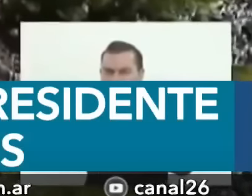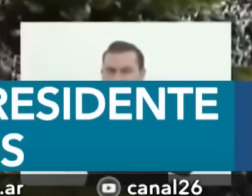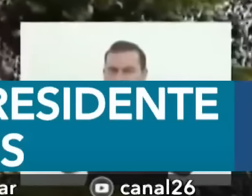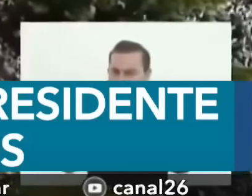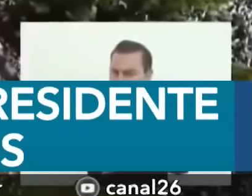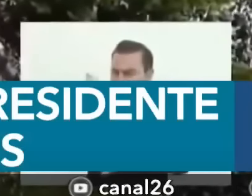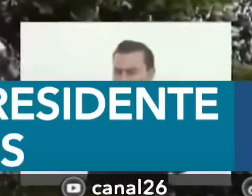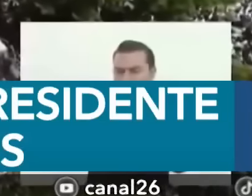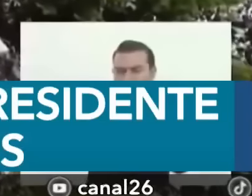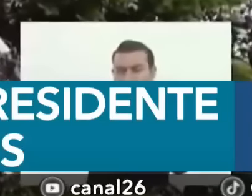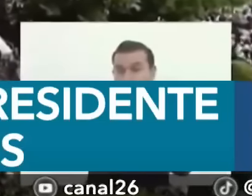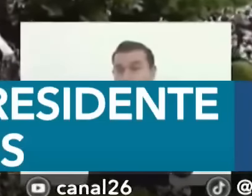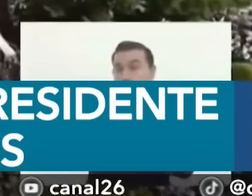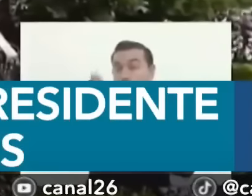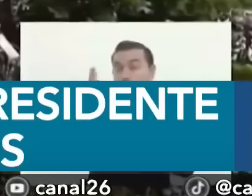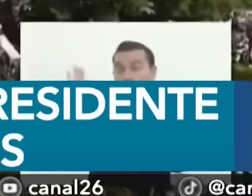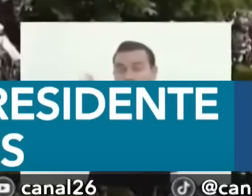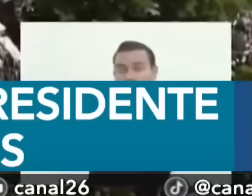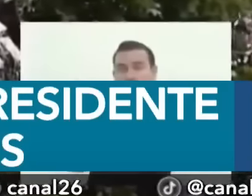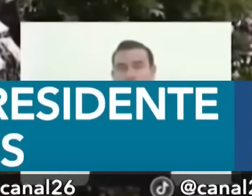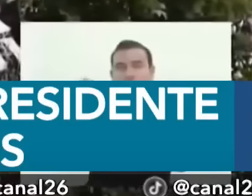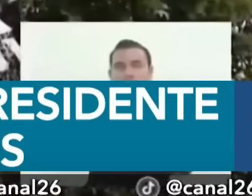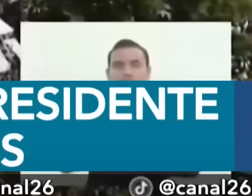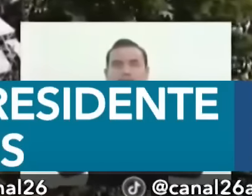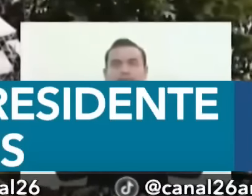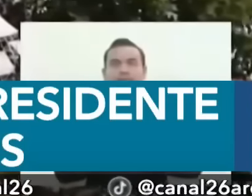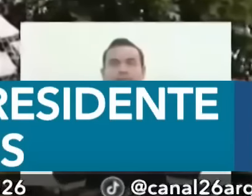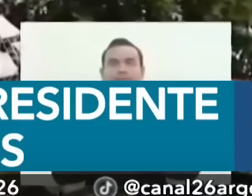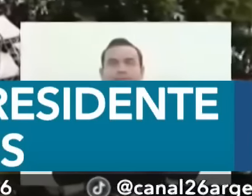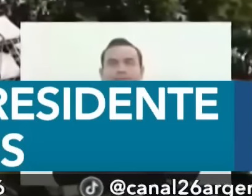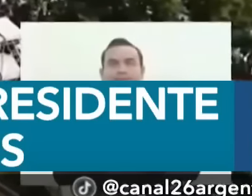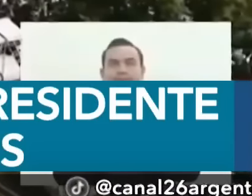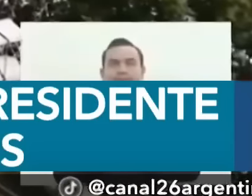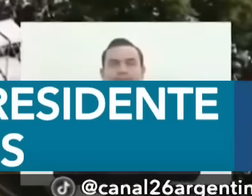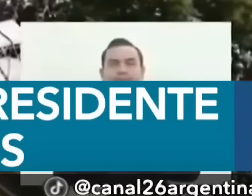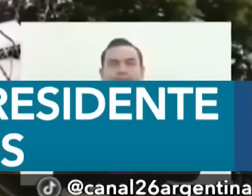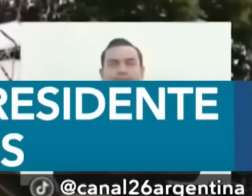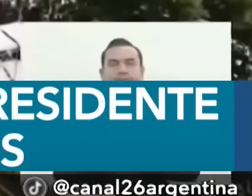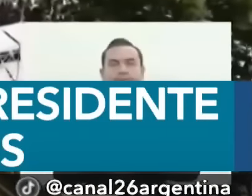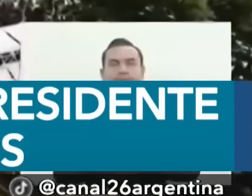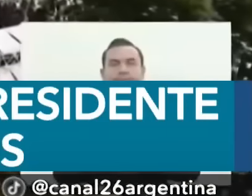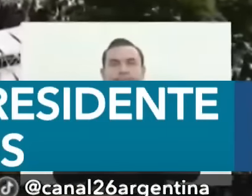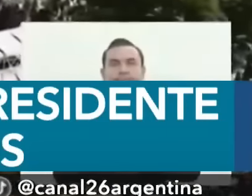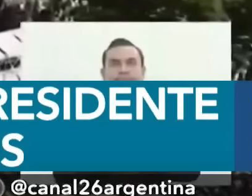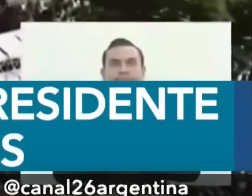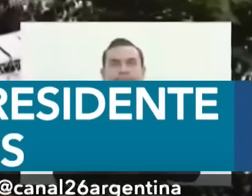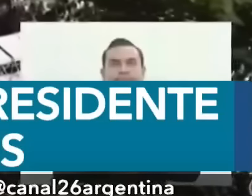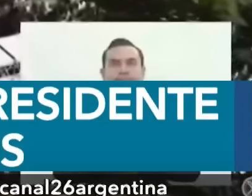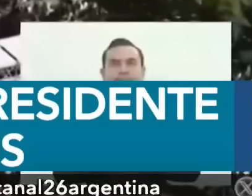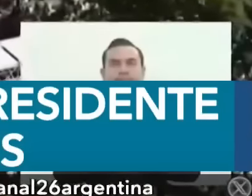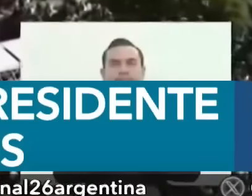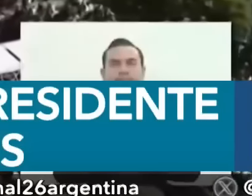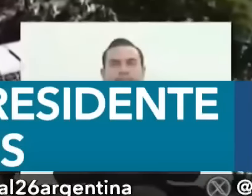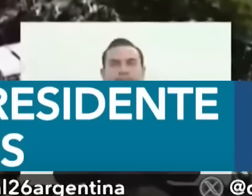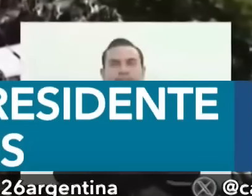muy favorecido con la llegada de Bukele, ¿no? Mismo es un modelo a imitar de muchos otros países, sí, lo han puesto como referente. Que igualmente el